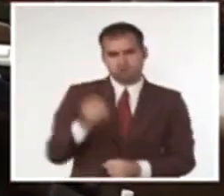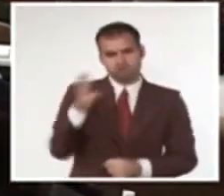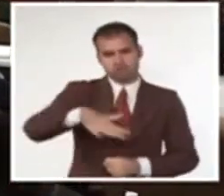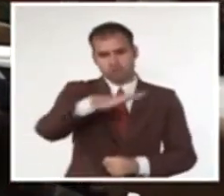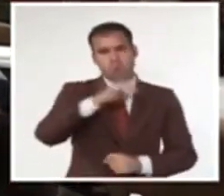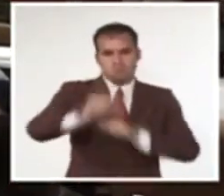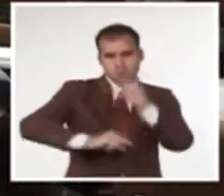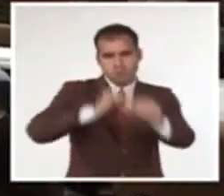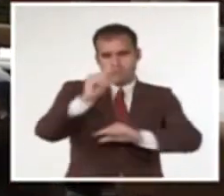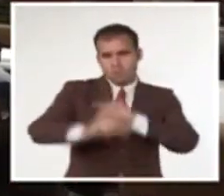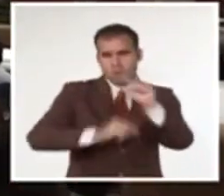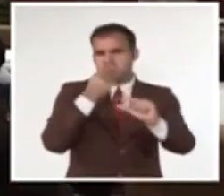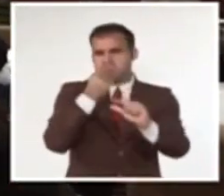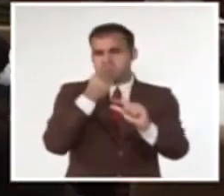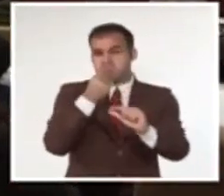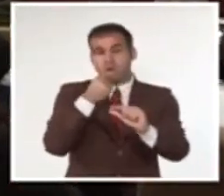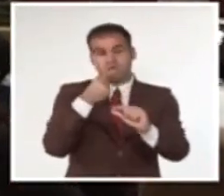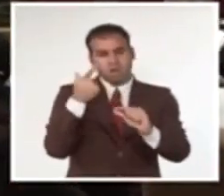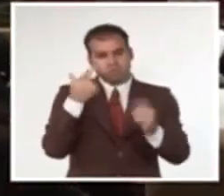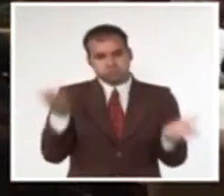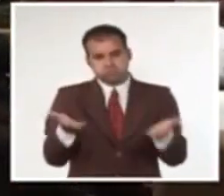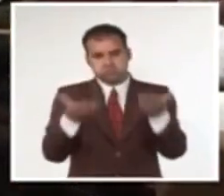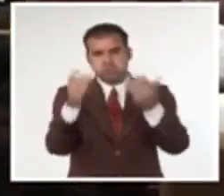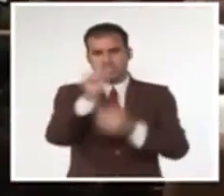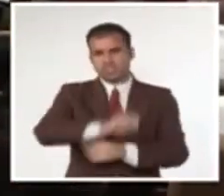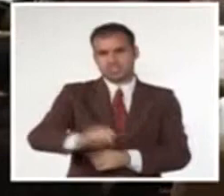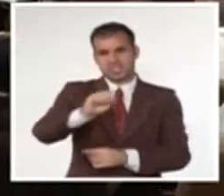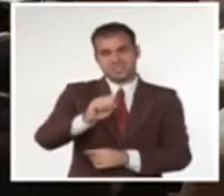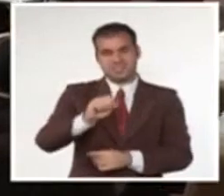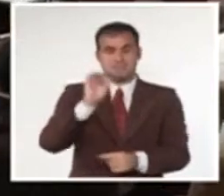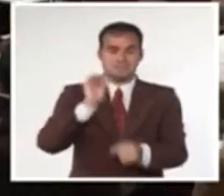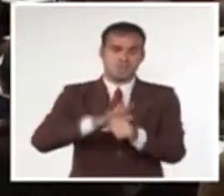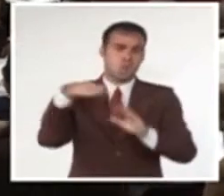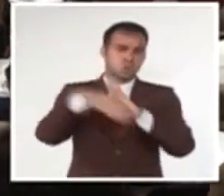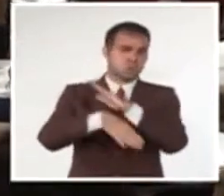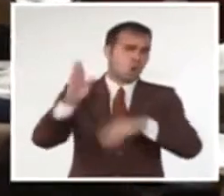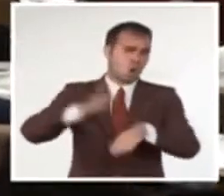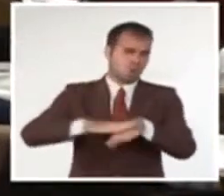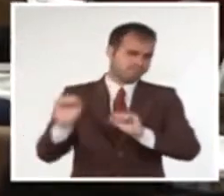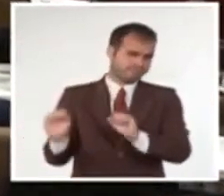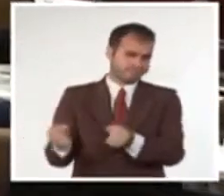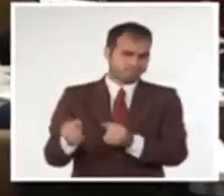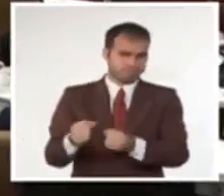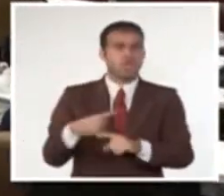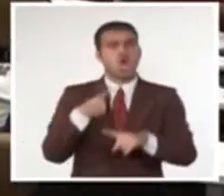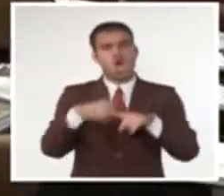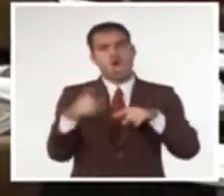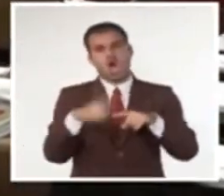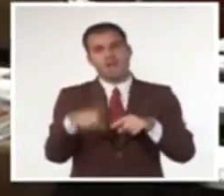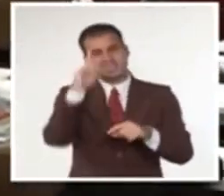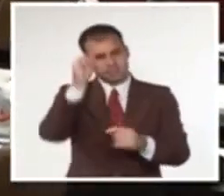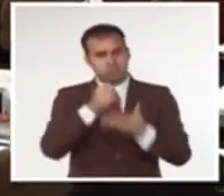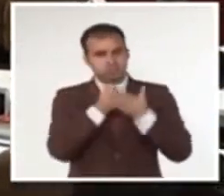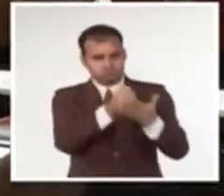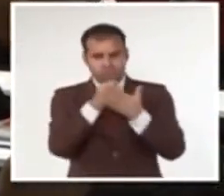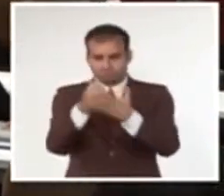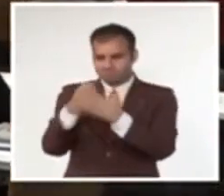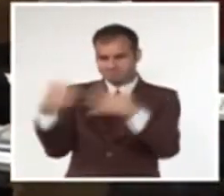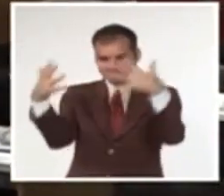recuperar los avances sociales que malogró el neoliberalismo y los procesos de integración y cooperación